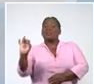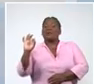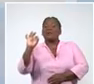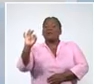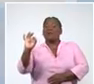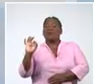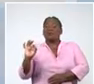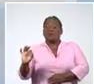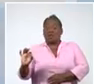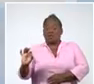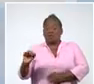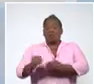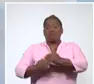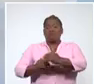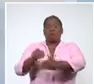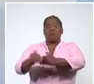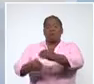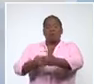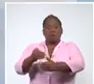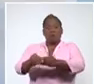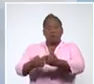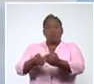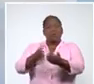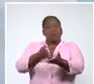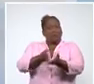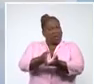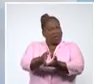4.104 con una evolución clínica estable.